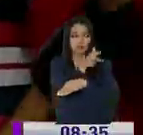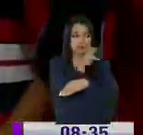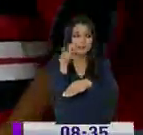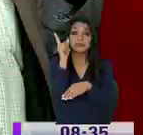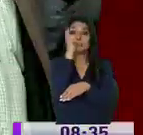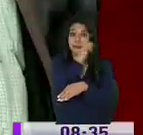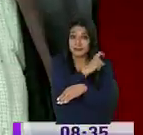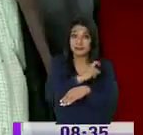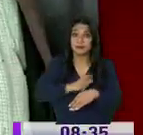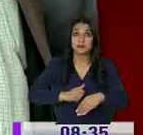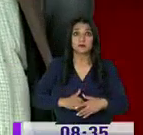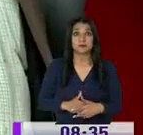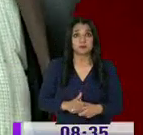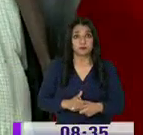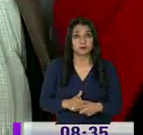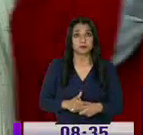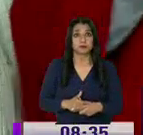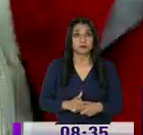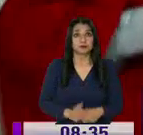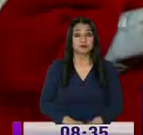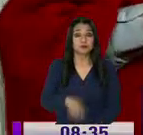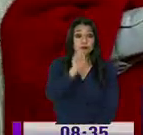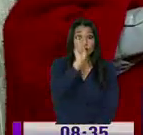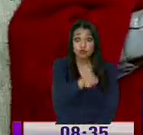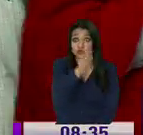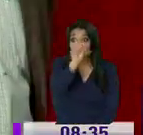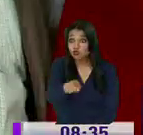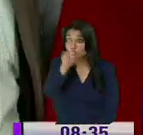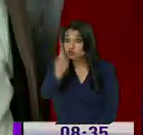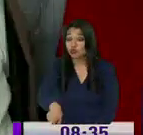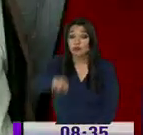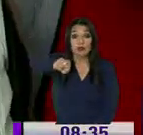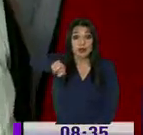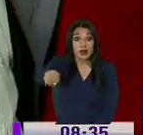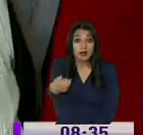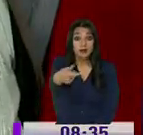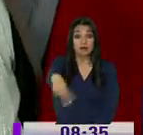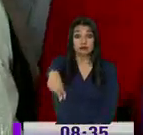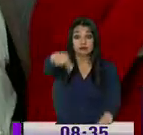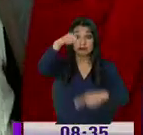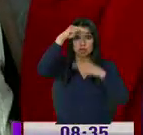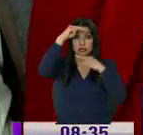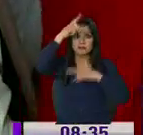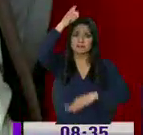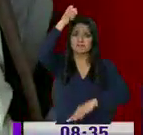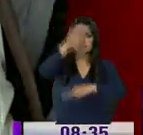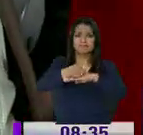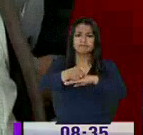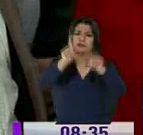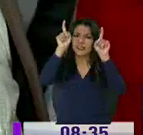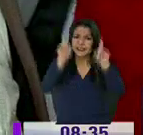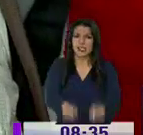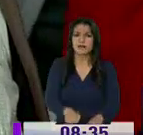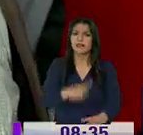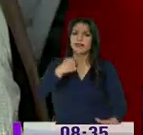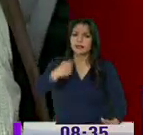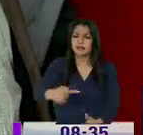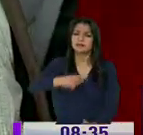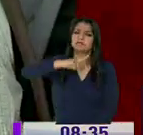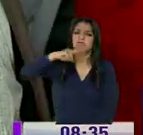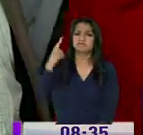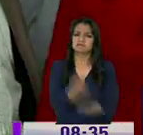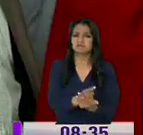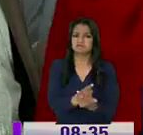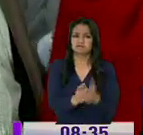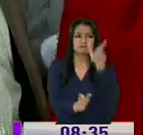trabajo. A través de sus medios de comunicación, insistimos que se diga la verdad y el